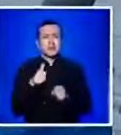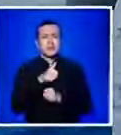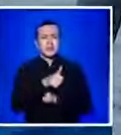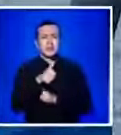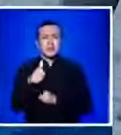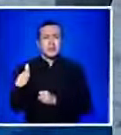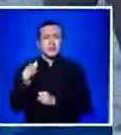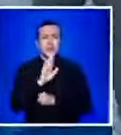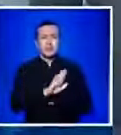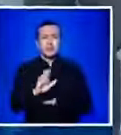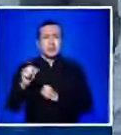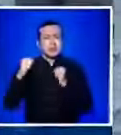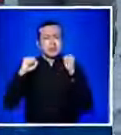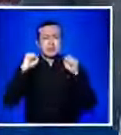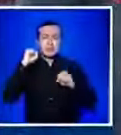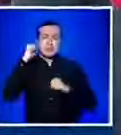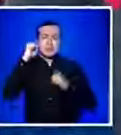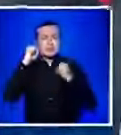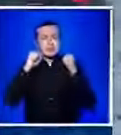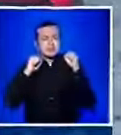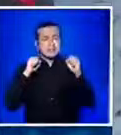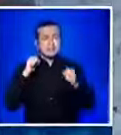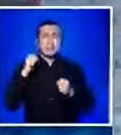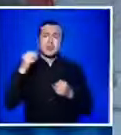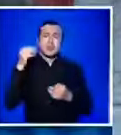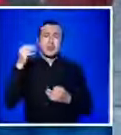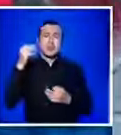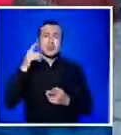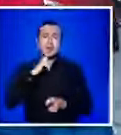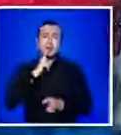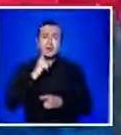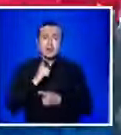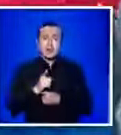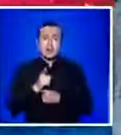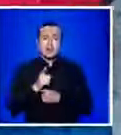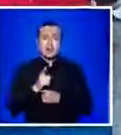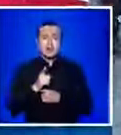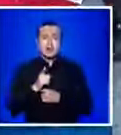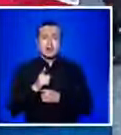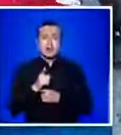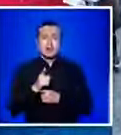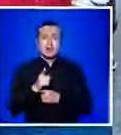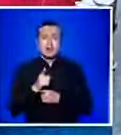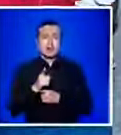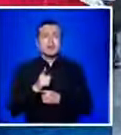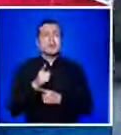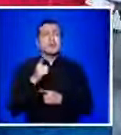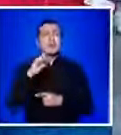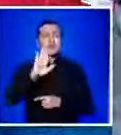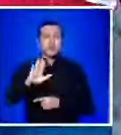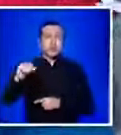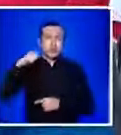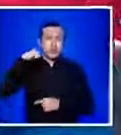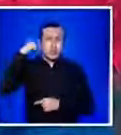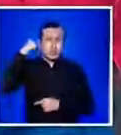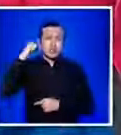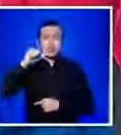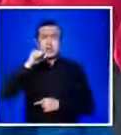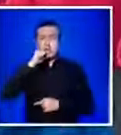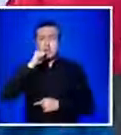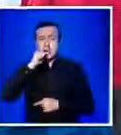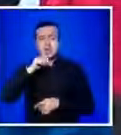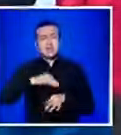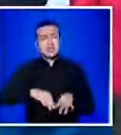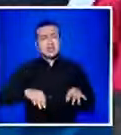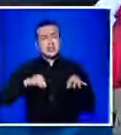su desesperación, justa desesperación. Es un derecho, les están privando de un derecho al agua, al líquido